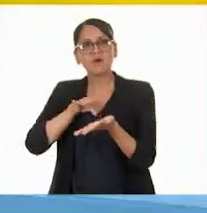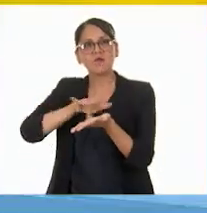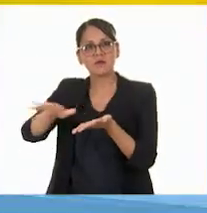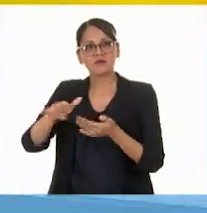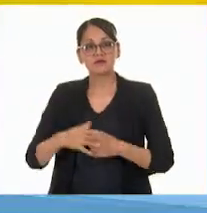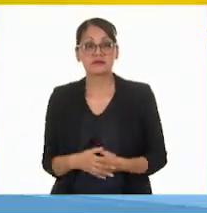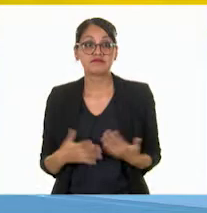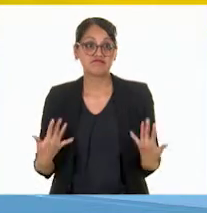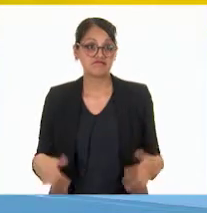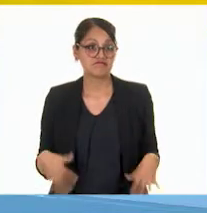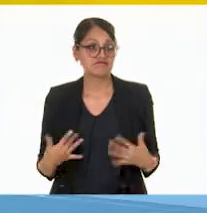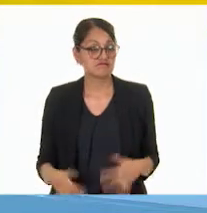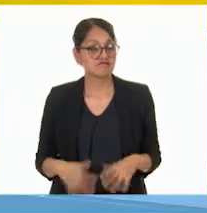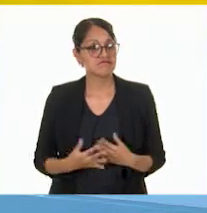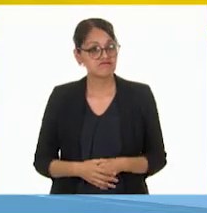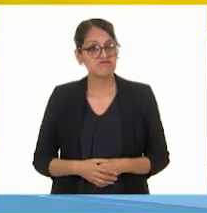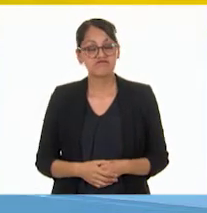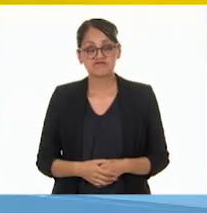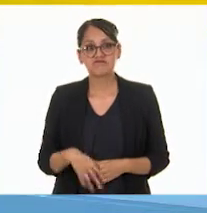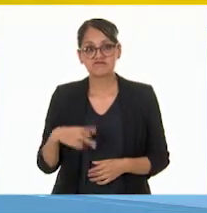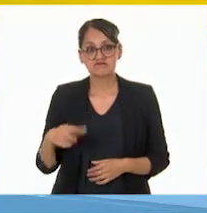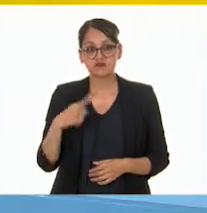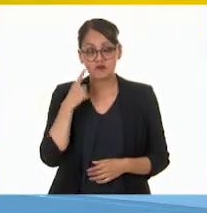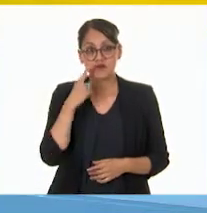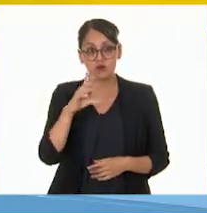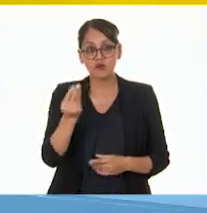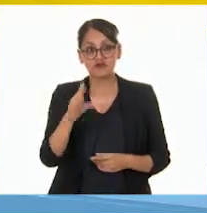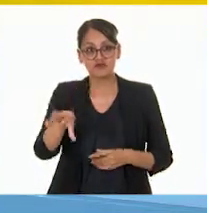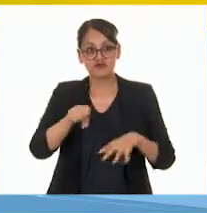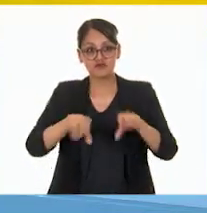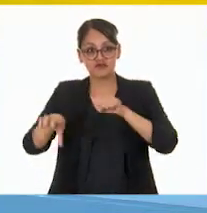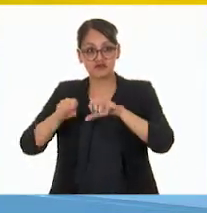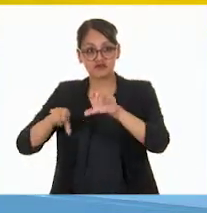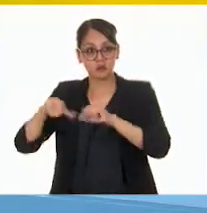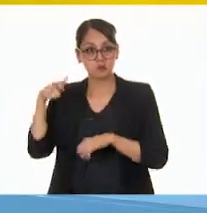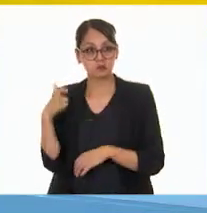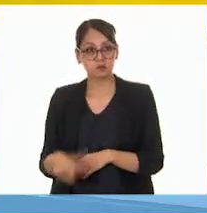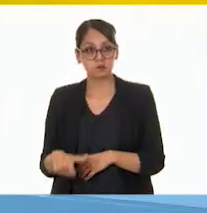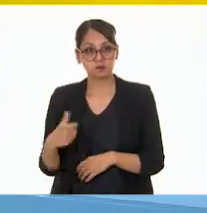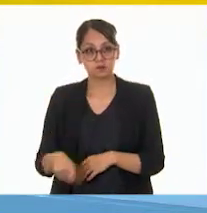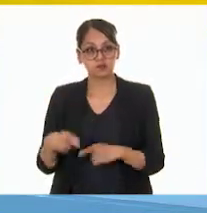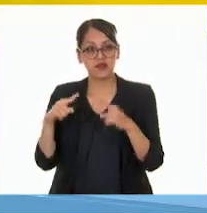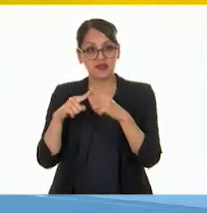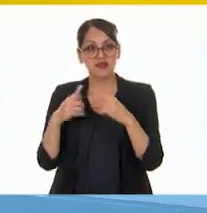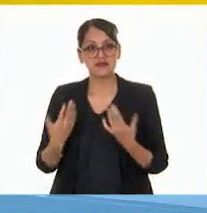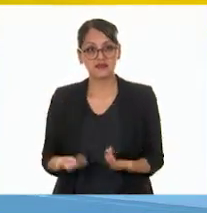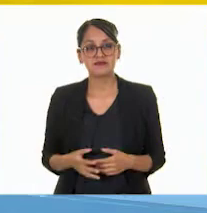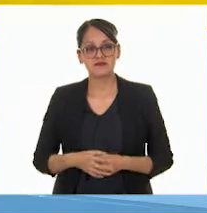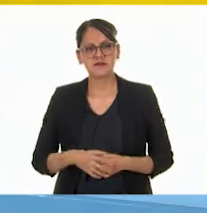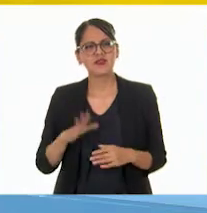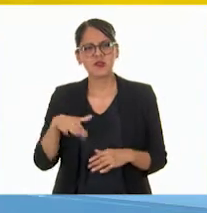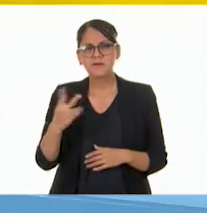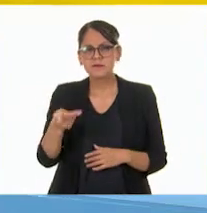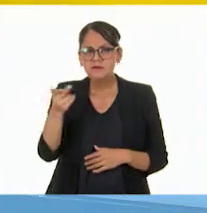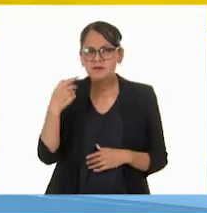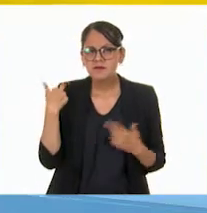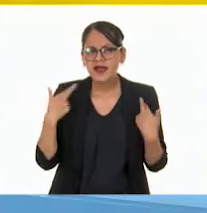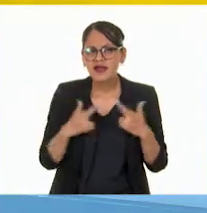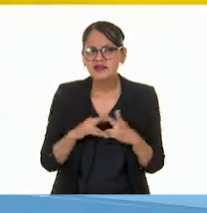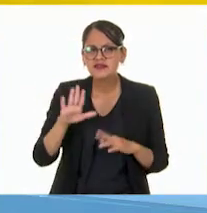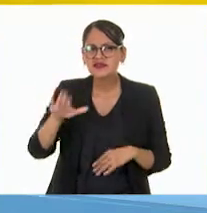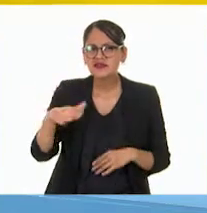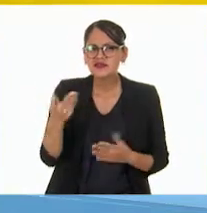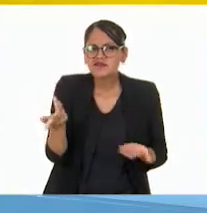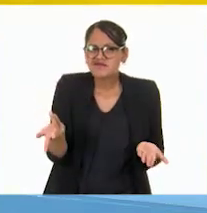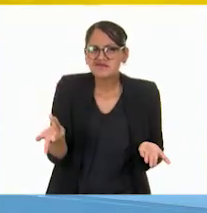Vaya, pues sin duda de muchas fuentes obtenían sus riquezas la iglesia. Ay, oye, maestra, ¿y qué hacían